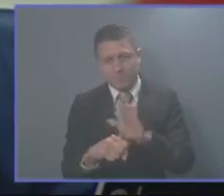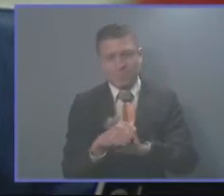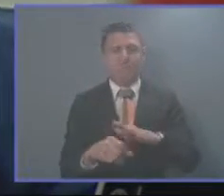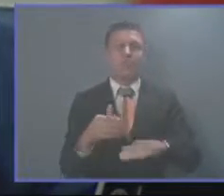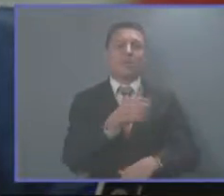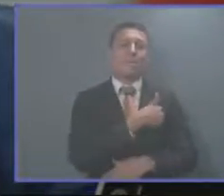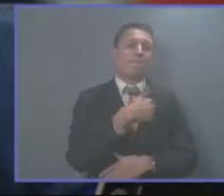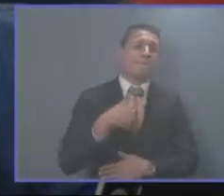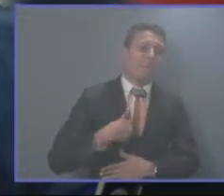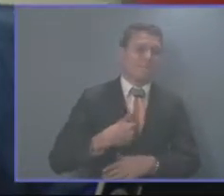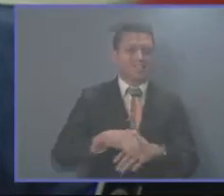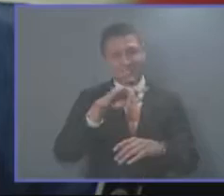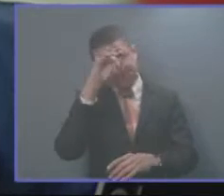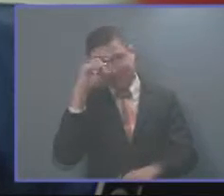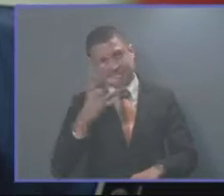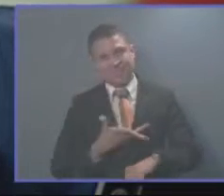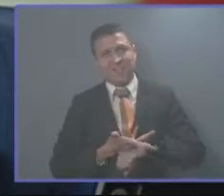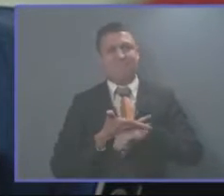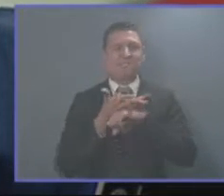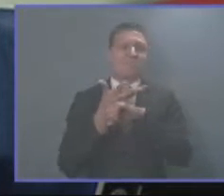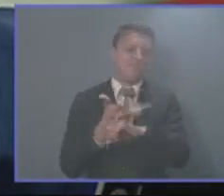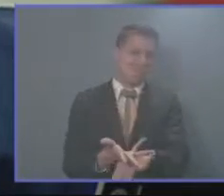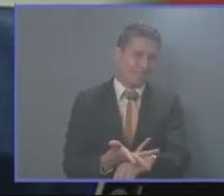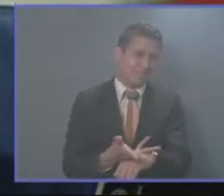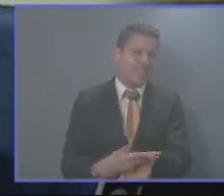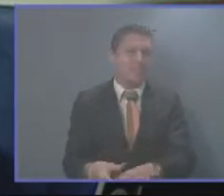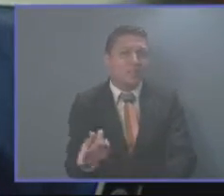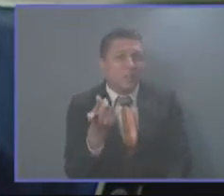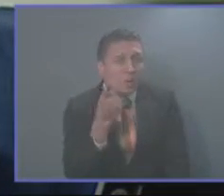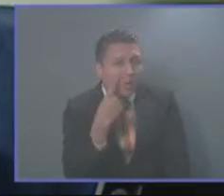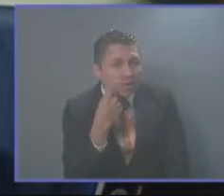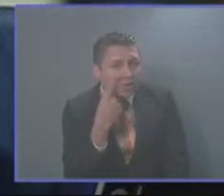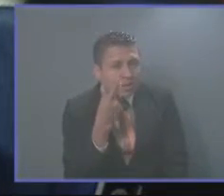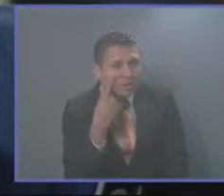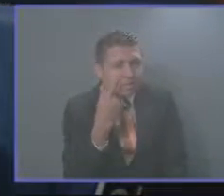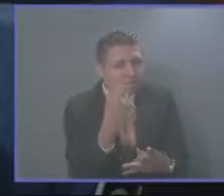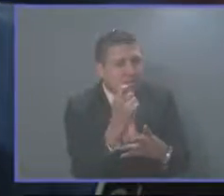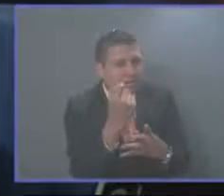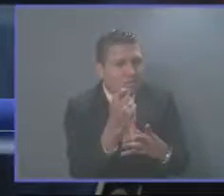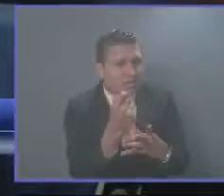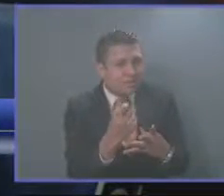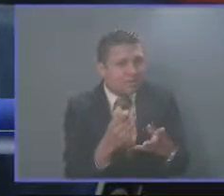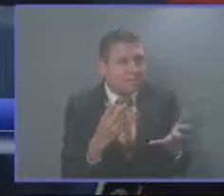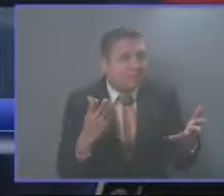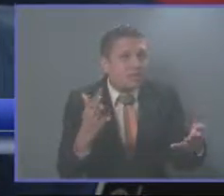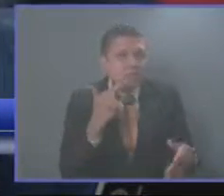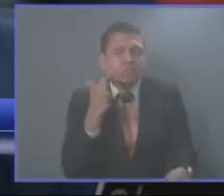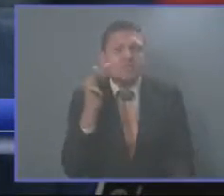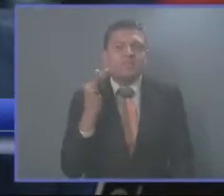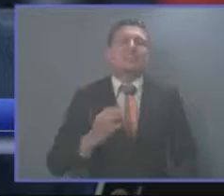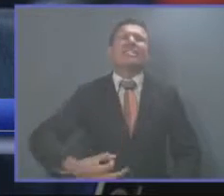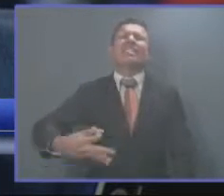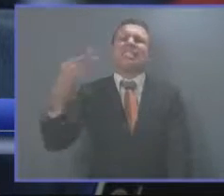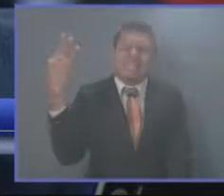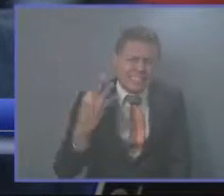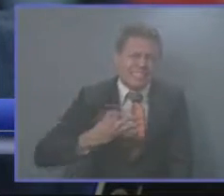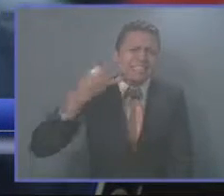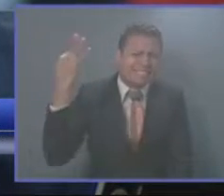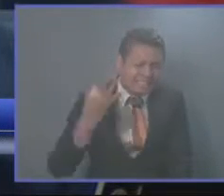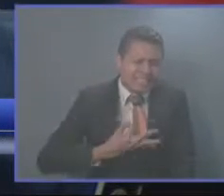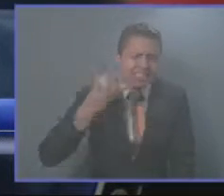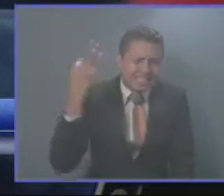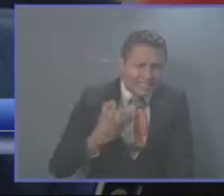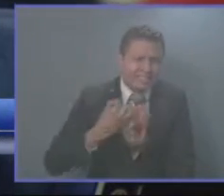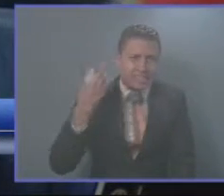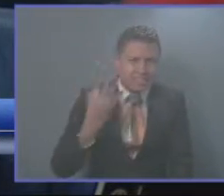Públicas que supervise la zona y se dará cuenta que en realidad es necesario una pasarela